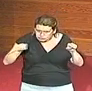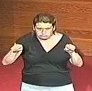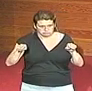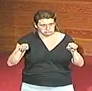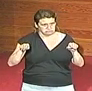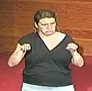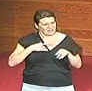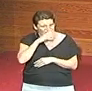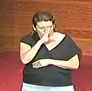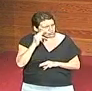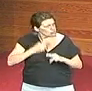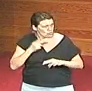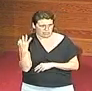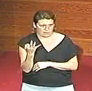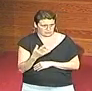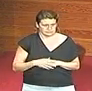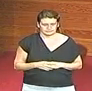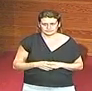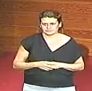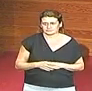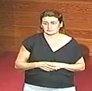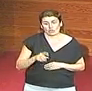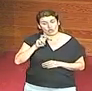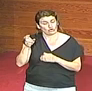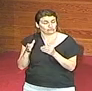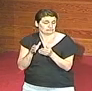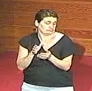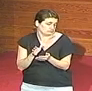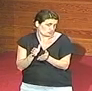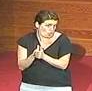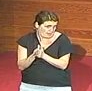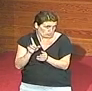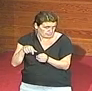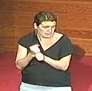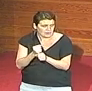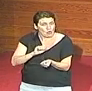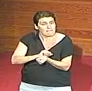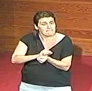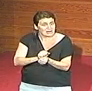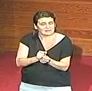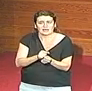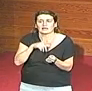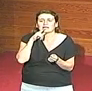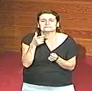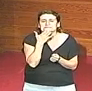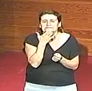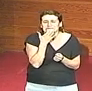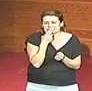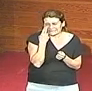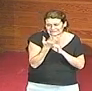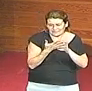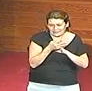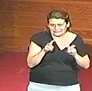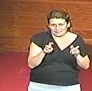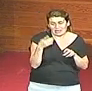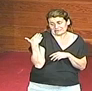implacables. Otro compañero de Malta, con el que hablé para una investigación, si os interesa este tema, de